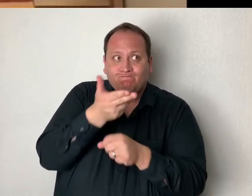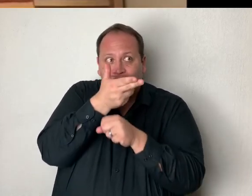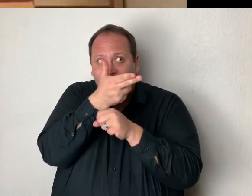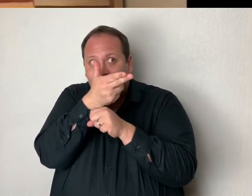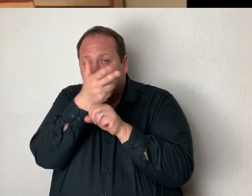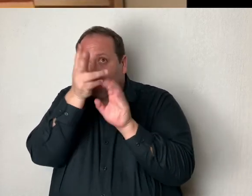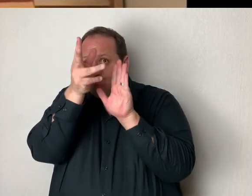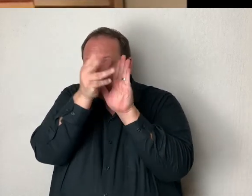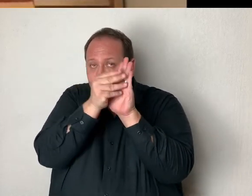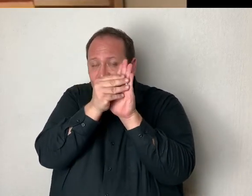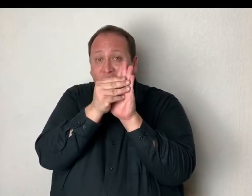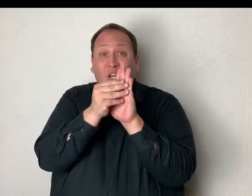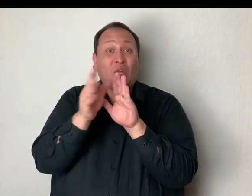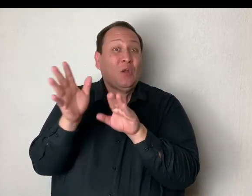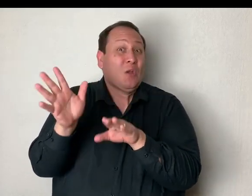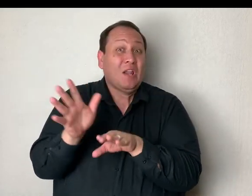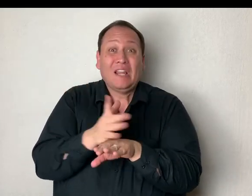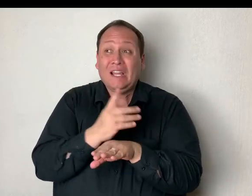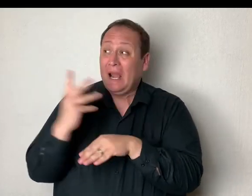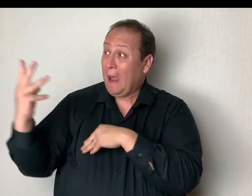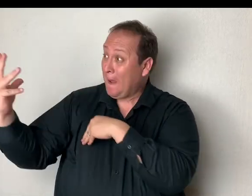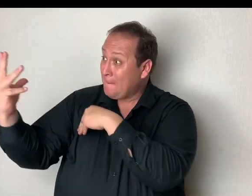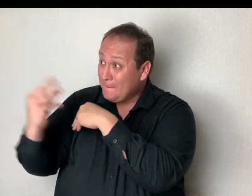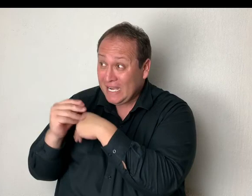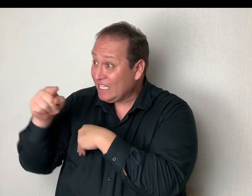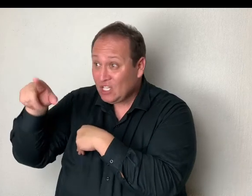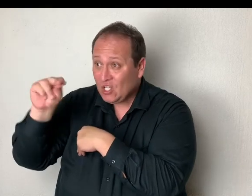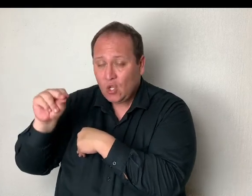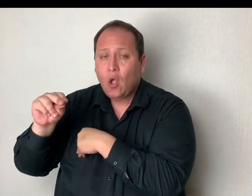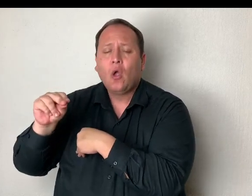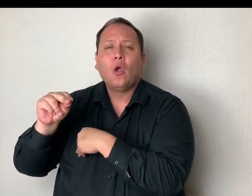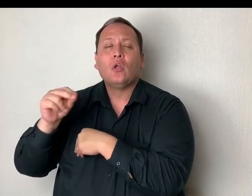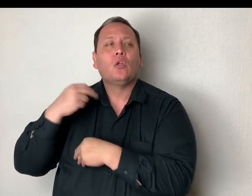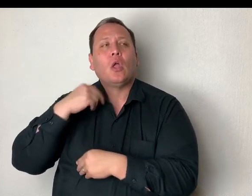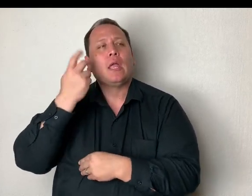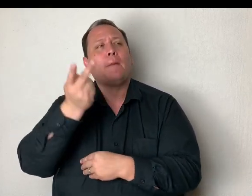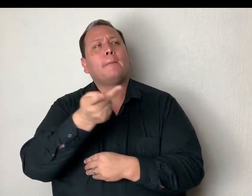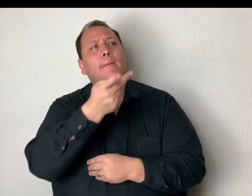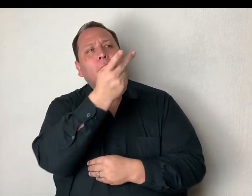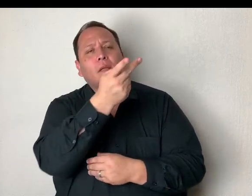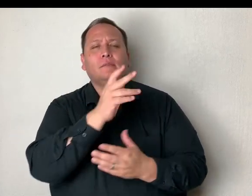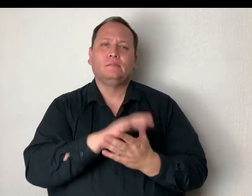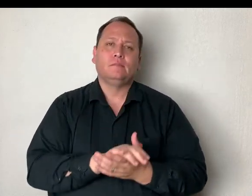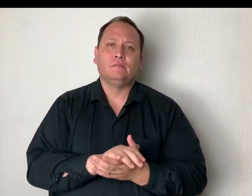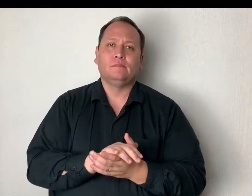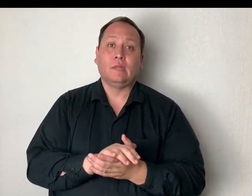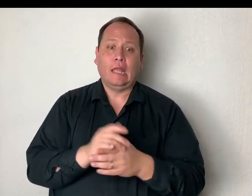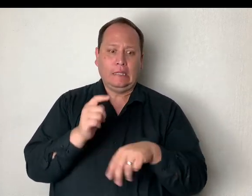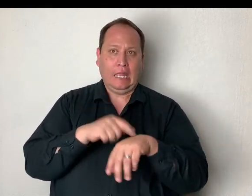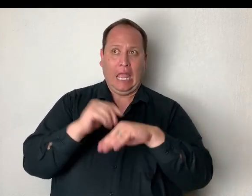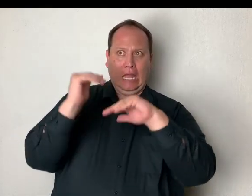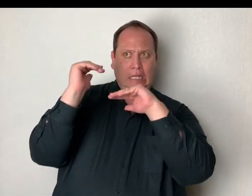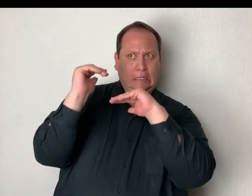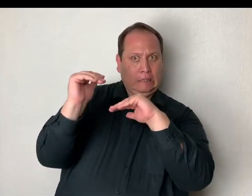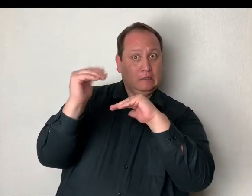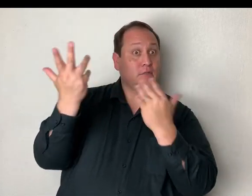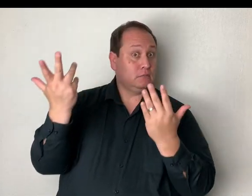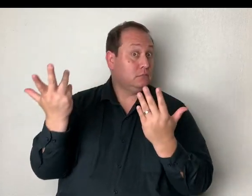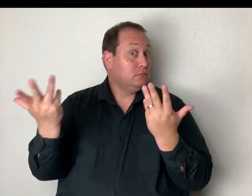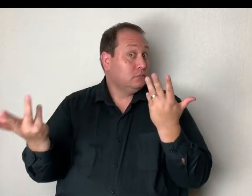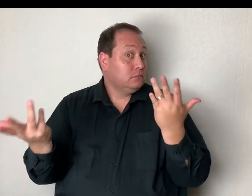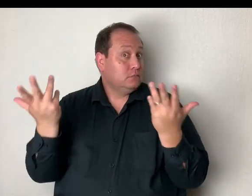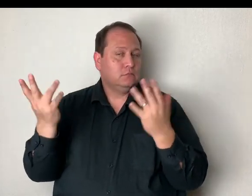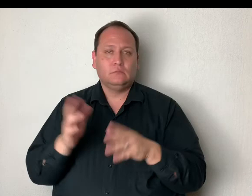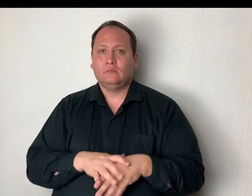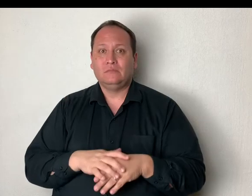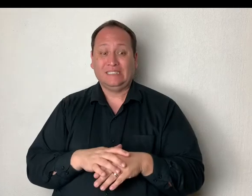pudimos obtener el permiso de ustedes. Lo que queremos saber es por cuestiones de deadline o que que el tiempo nos queda corto, ¿qué